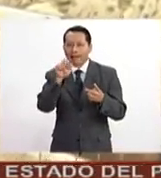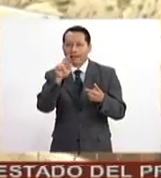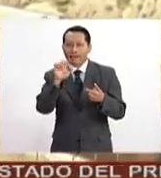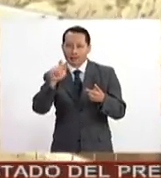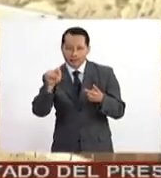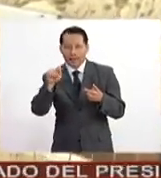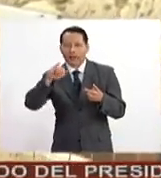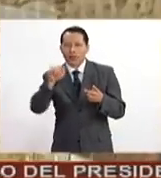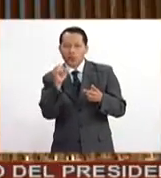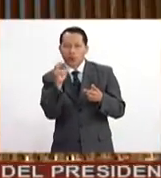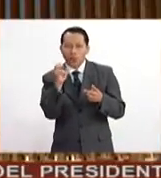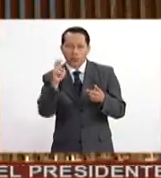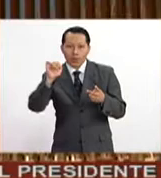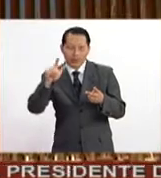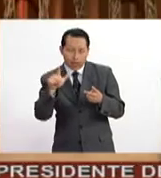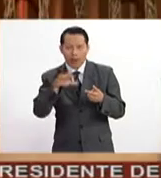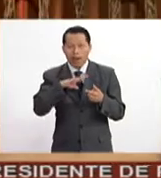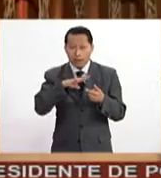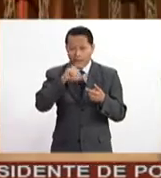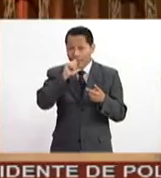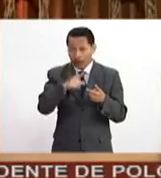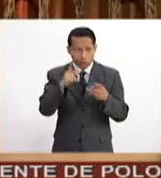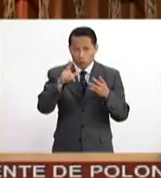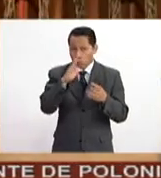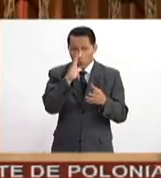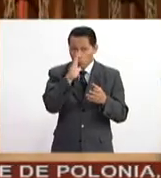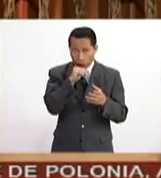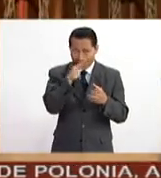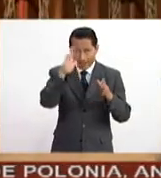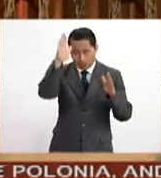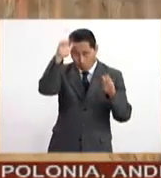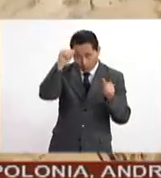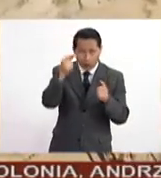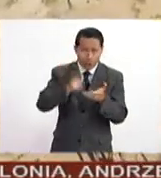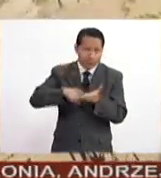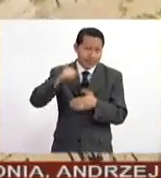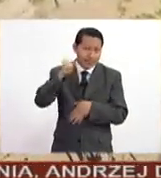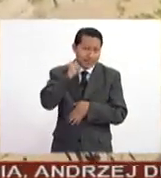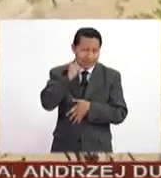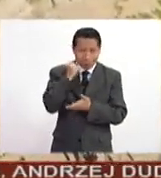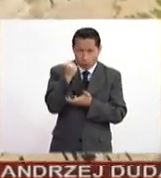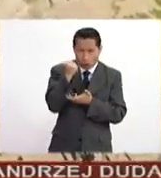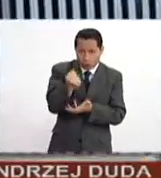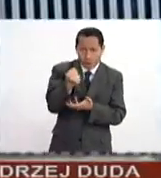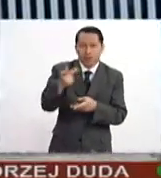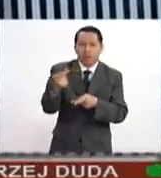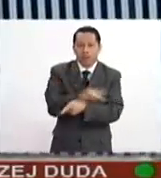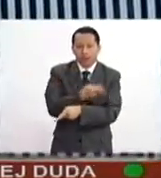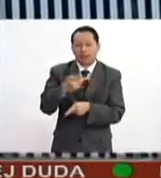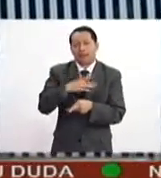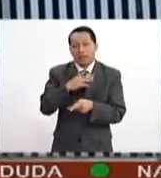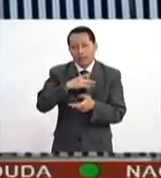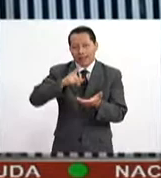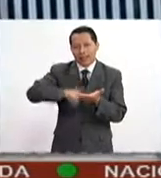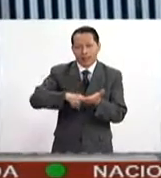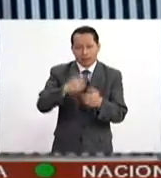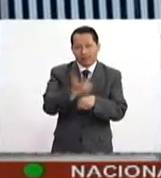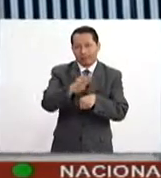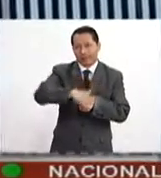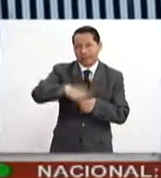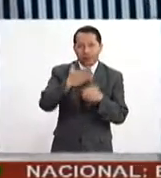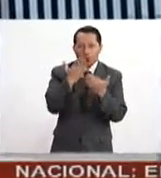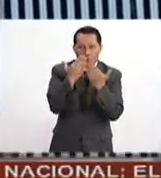recordar que de no llegar a un acuerdo para el presupuesto en el Congreso, la Federación se quedaría sin fondos.